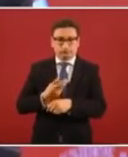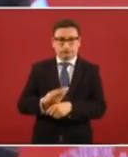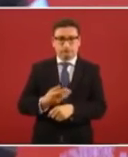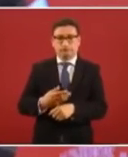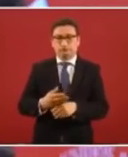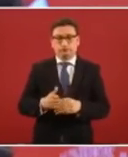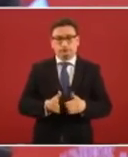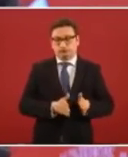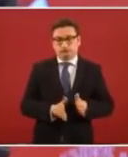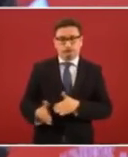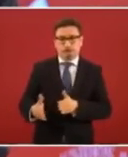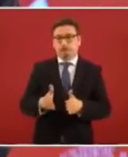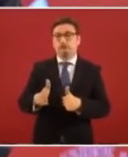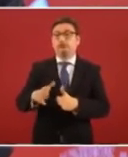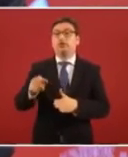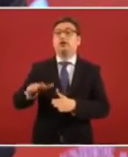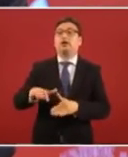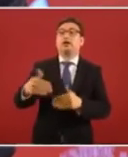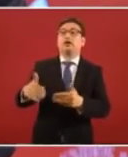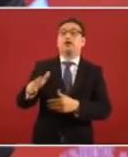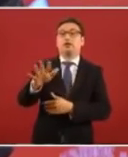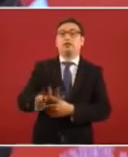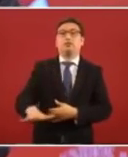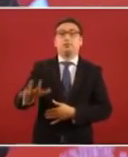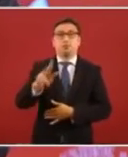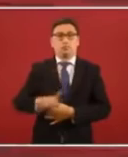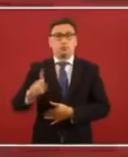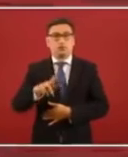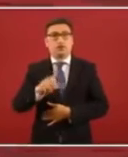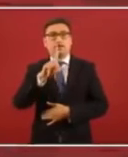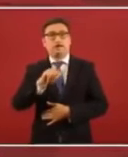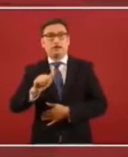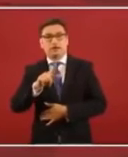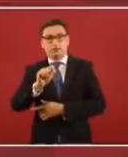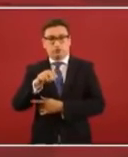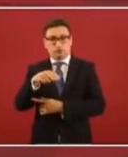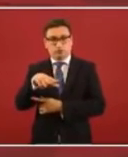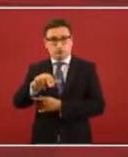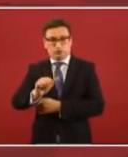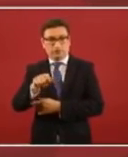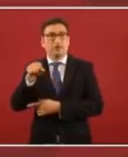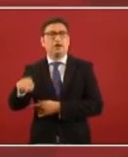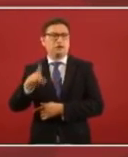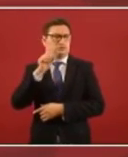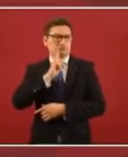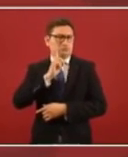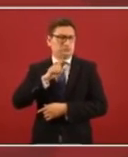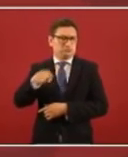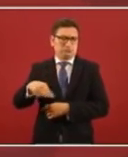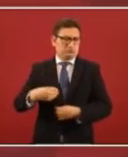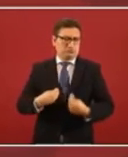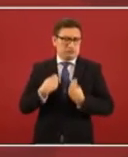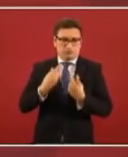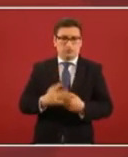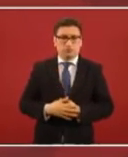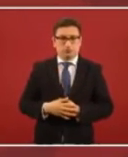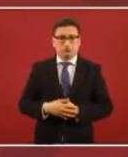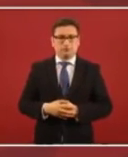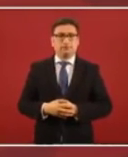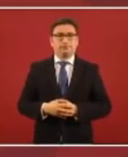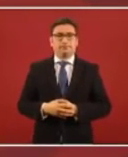adelante de un poblado que se llama La Tuna, y ahí vive la señora. Y ella